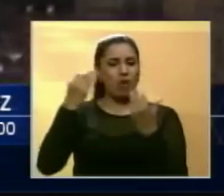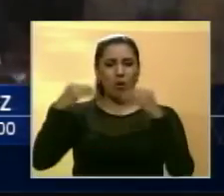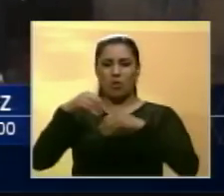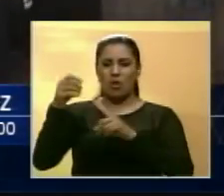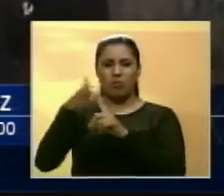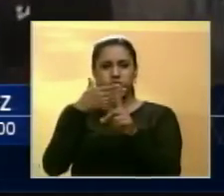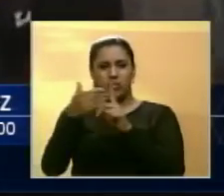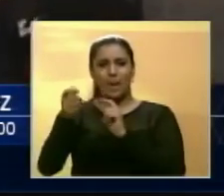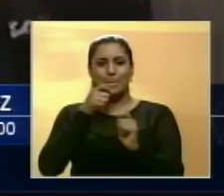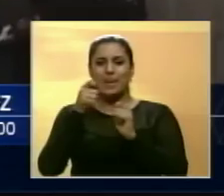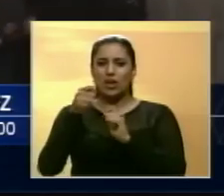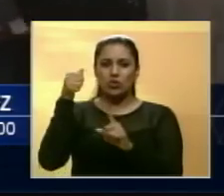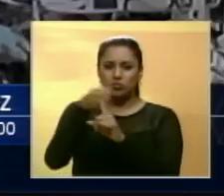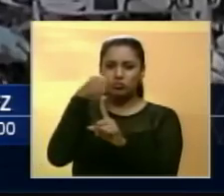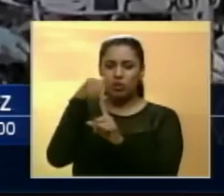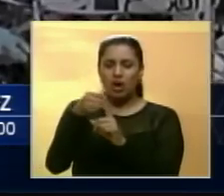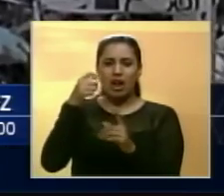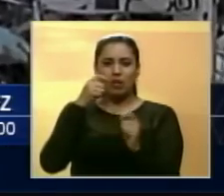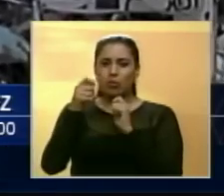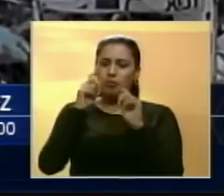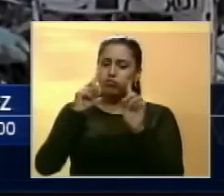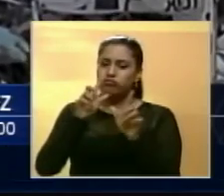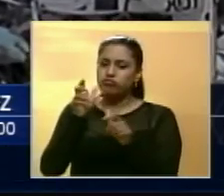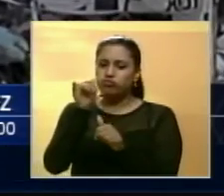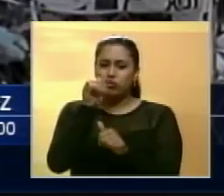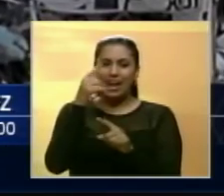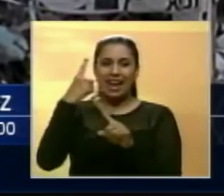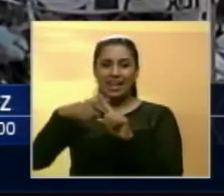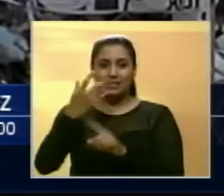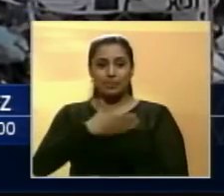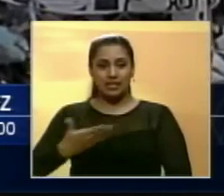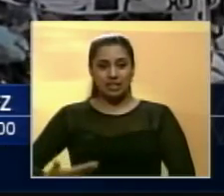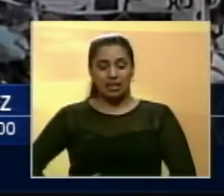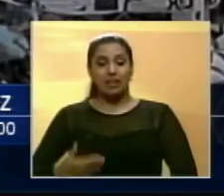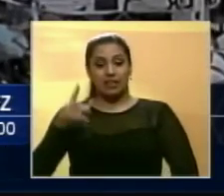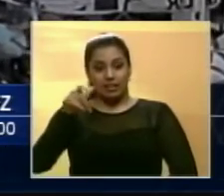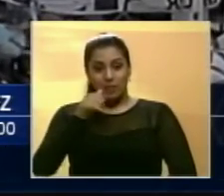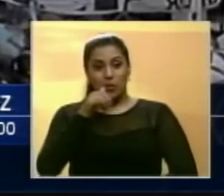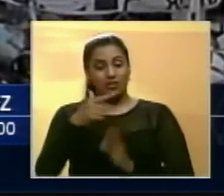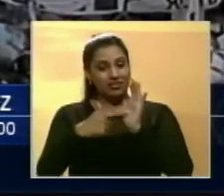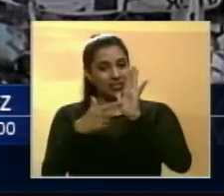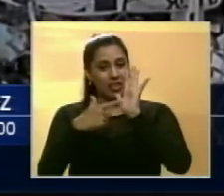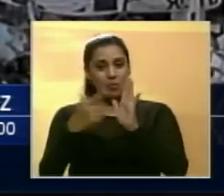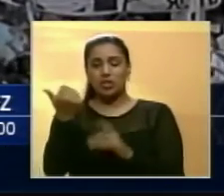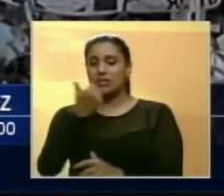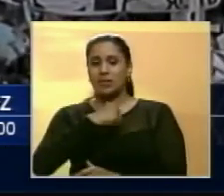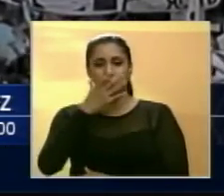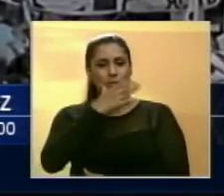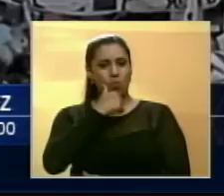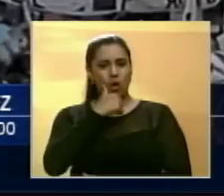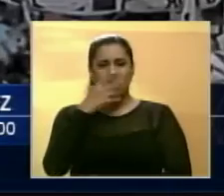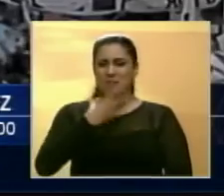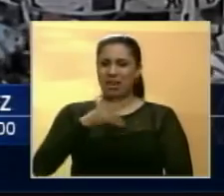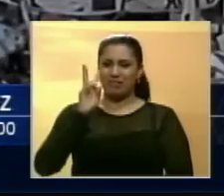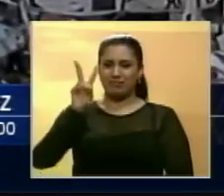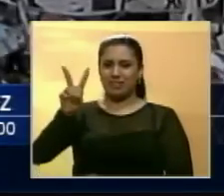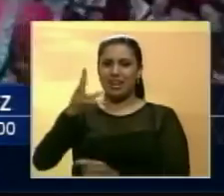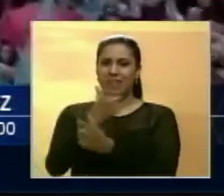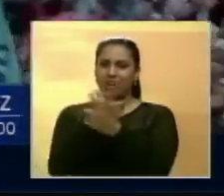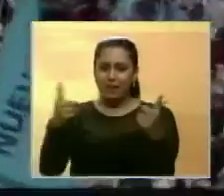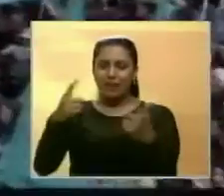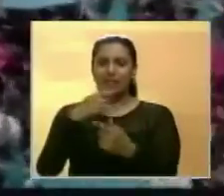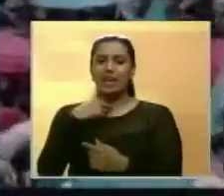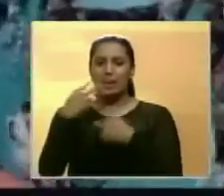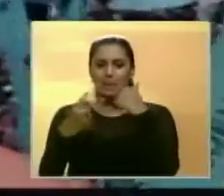recibieron algunos periodistas durante la cobertura del evento de la exjefa de Estado, y aseguró que demuestran intolerancia y mediocridad hacia la libertad